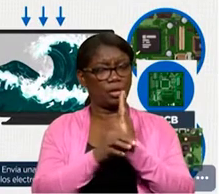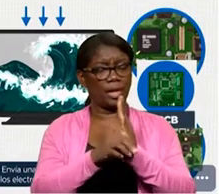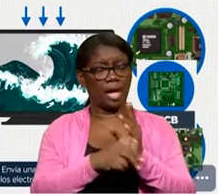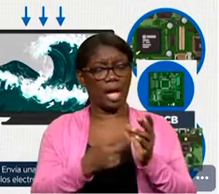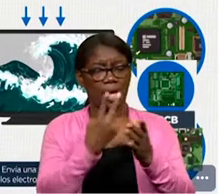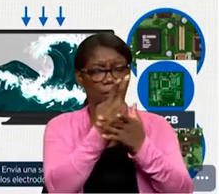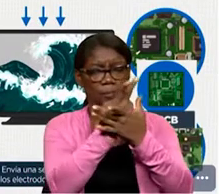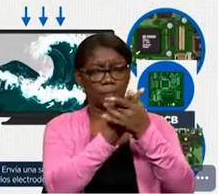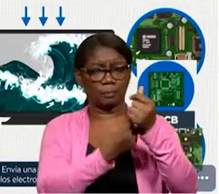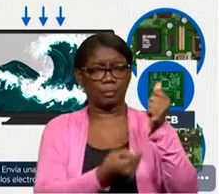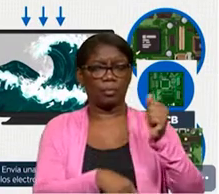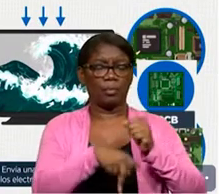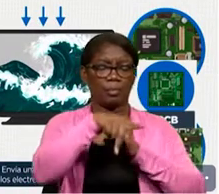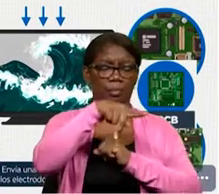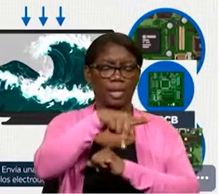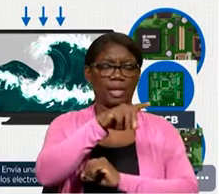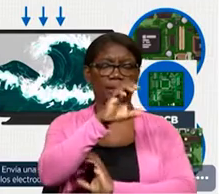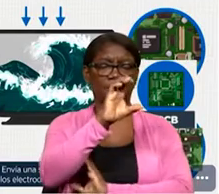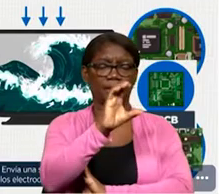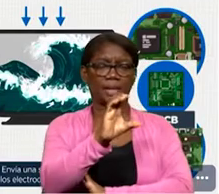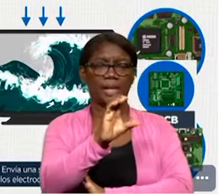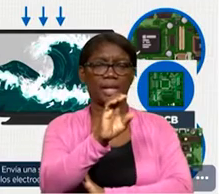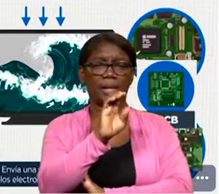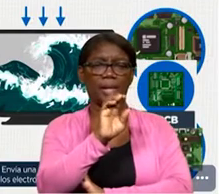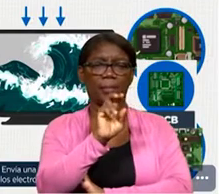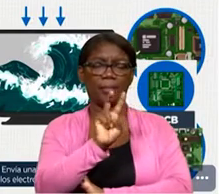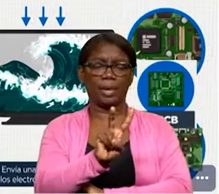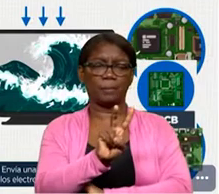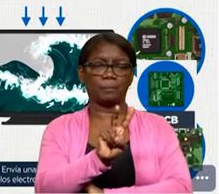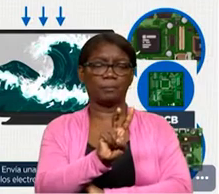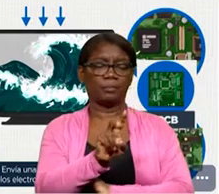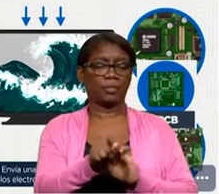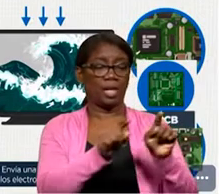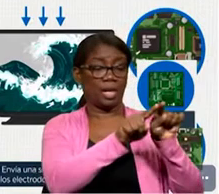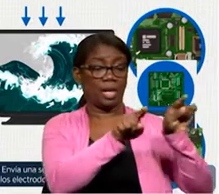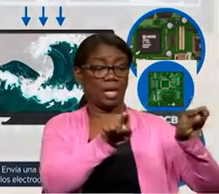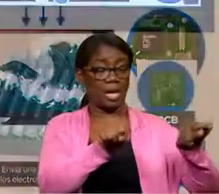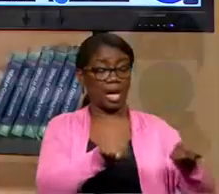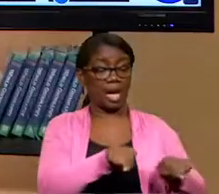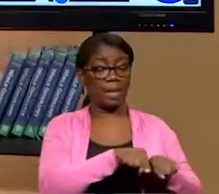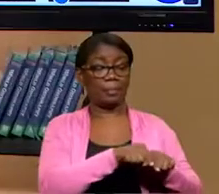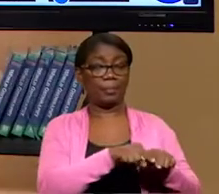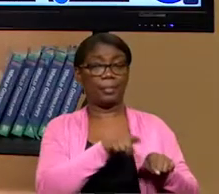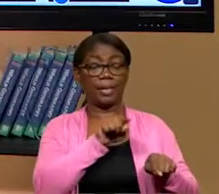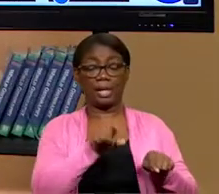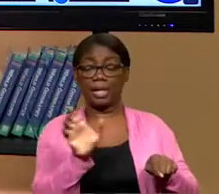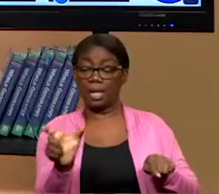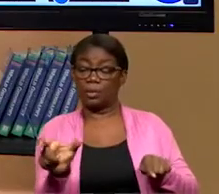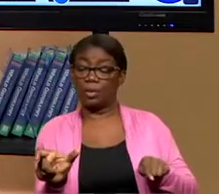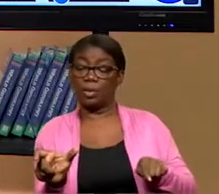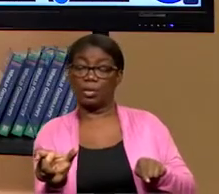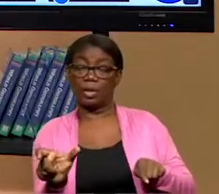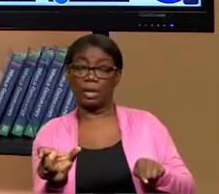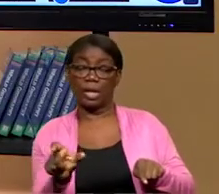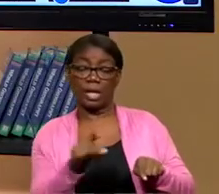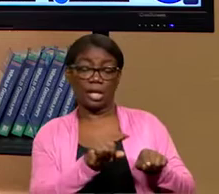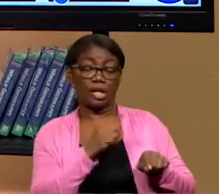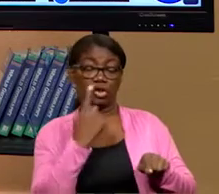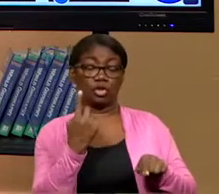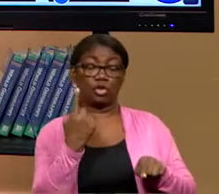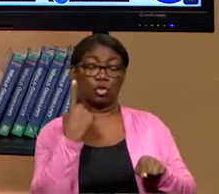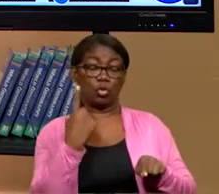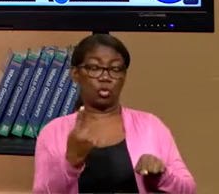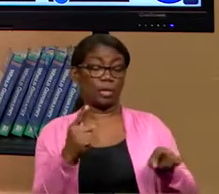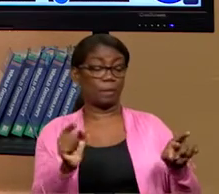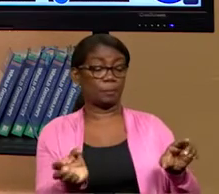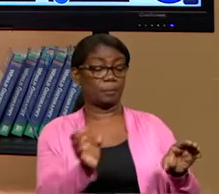lo que es el PCB. Me refiero a la tarjeta principal y el bloque de control. Es una sola tarjeta ya